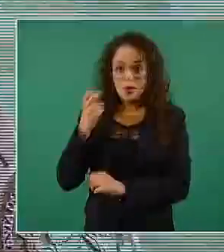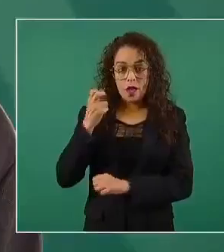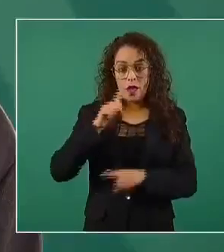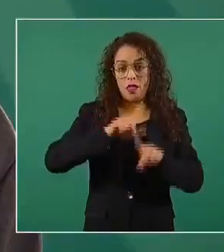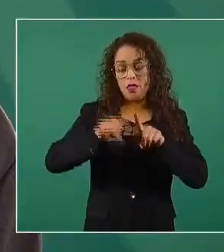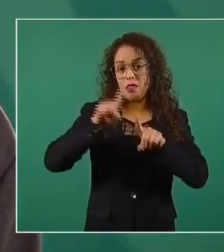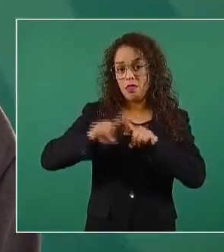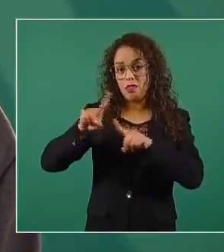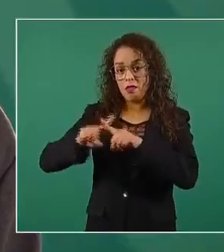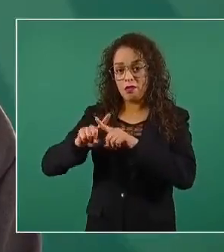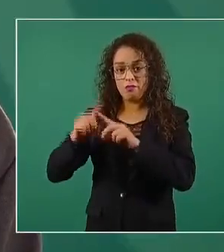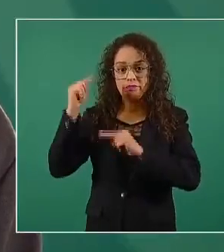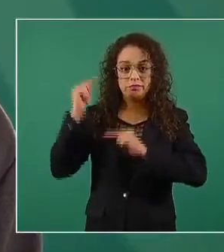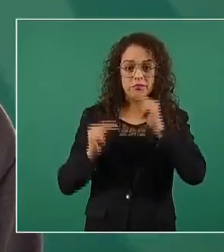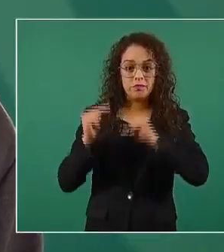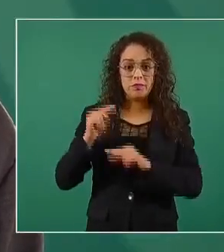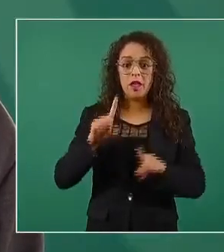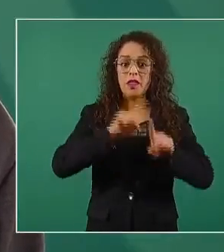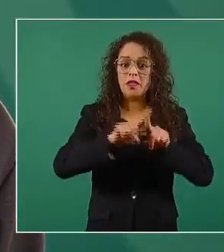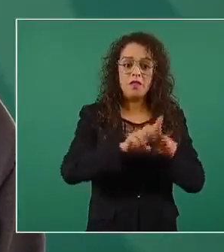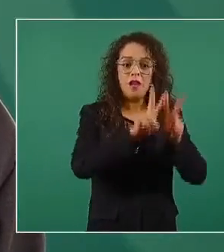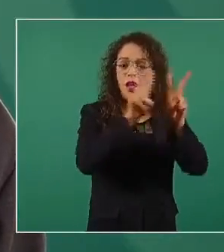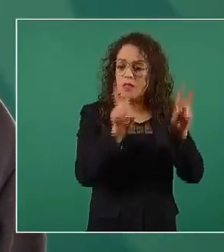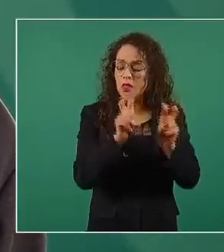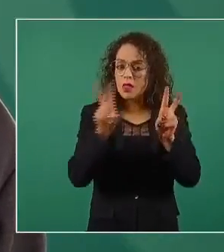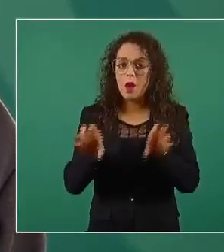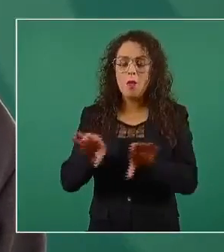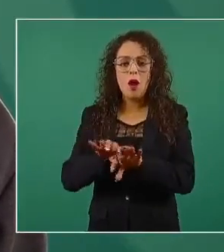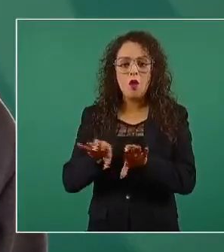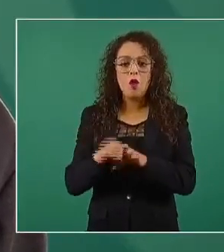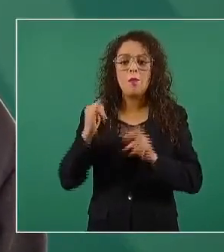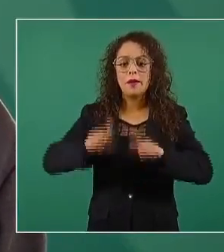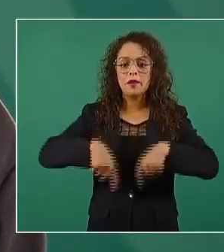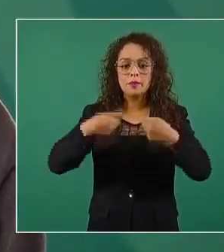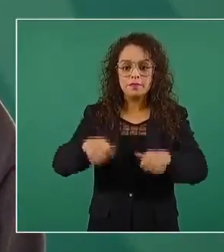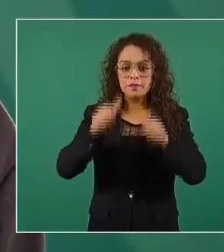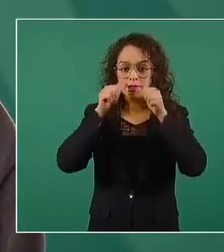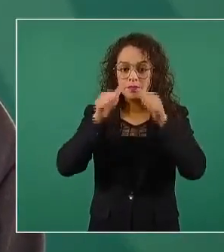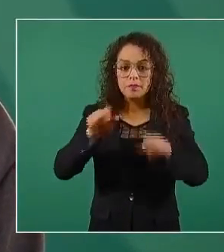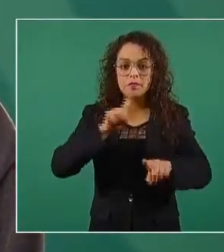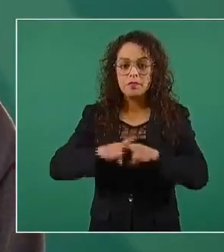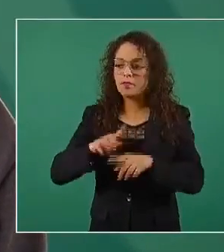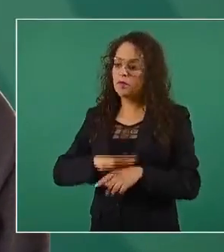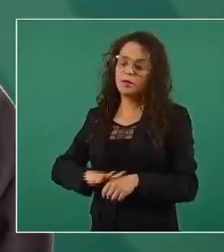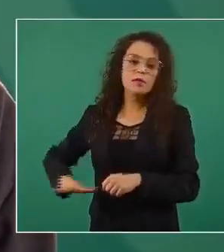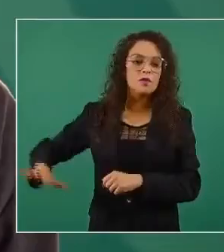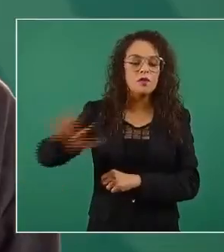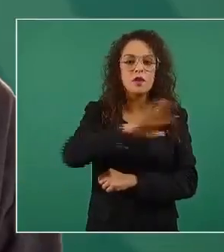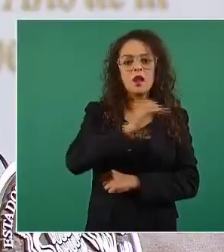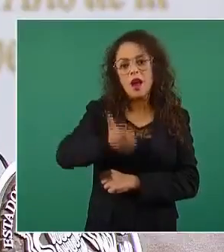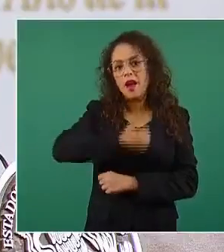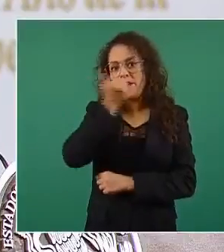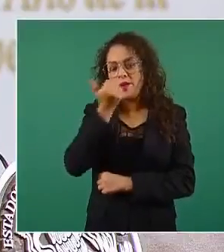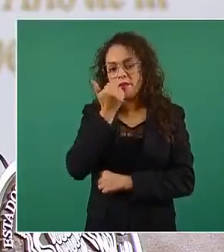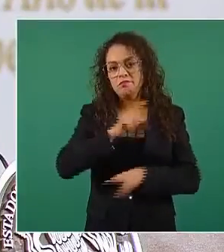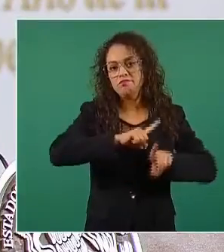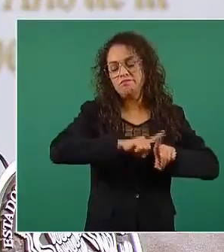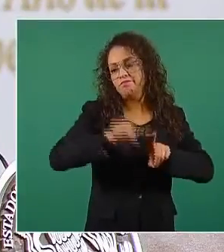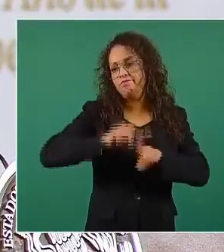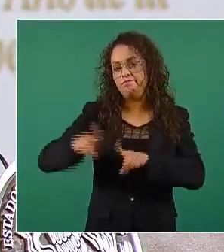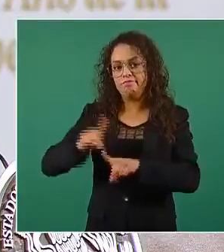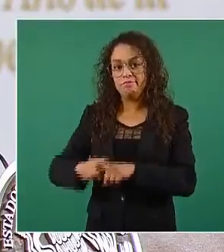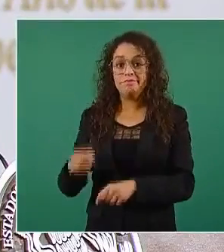muchos temas del programa y atender una diversidad mayor de estudiantes. Y esto cundió y se